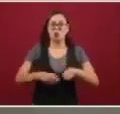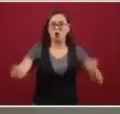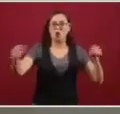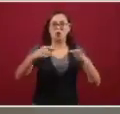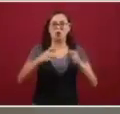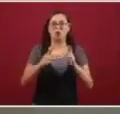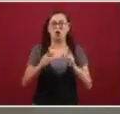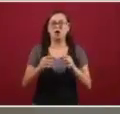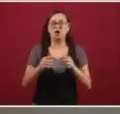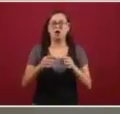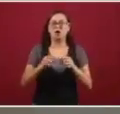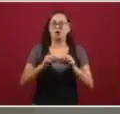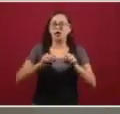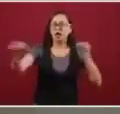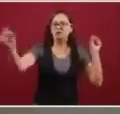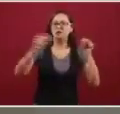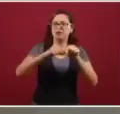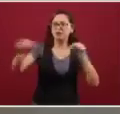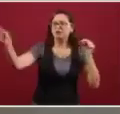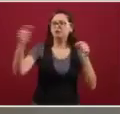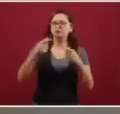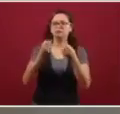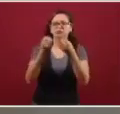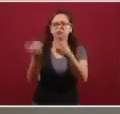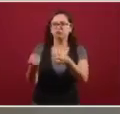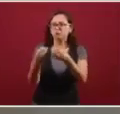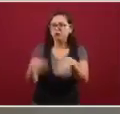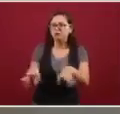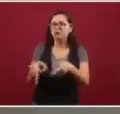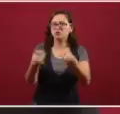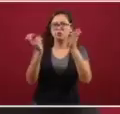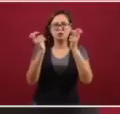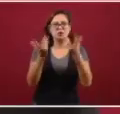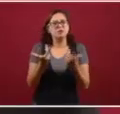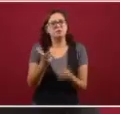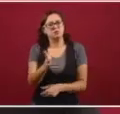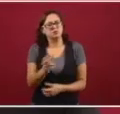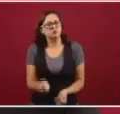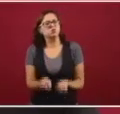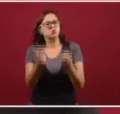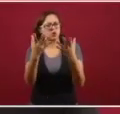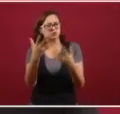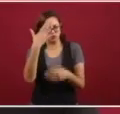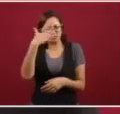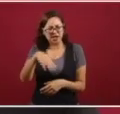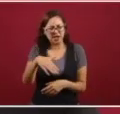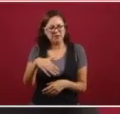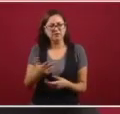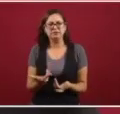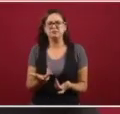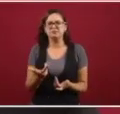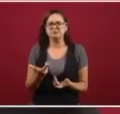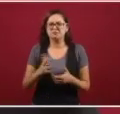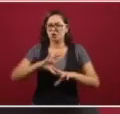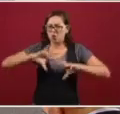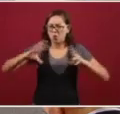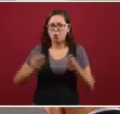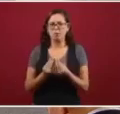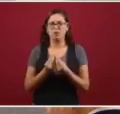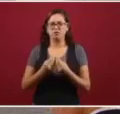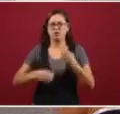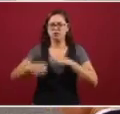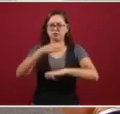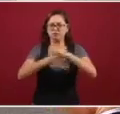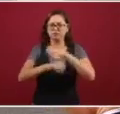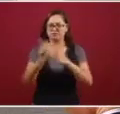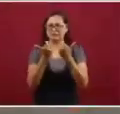cifras, presidente? Número uno, ¿de cuánto y si es que existe ese huachicol de cable? Número dos, ¿de cuánto son las pérdidas en general de la empresa?